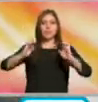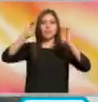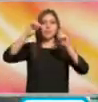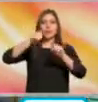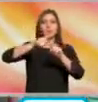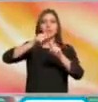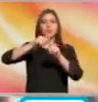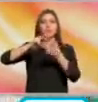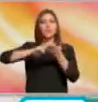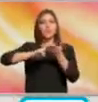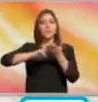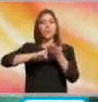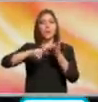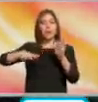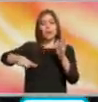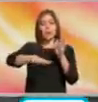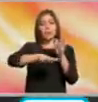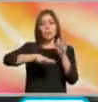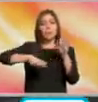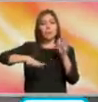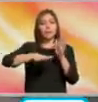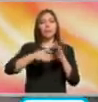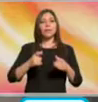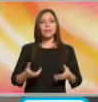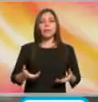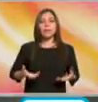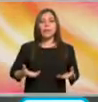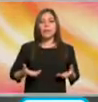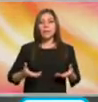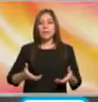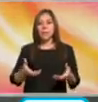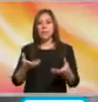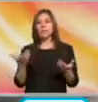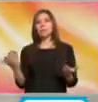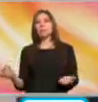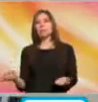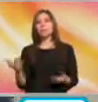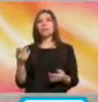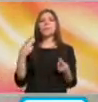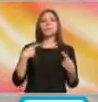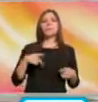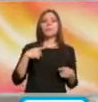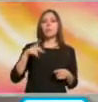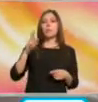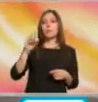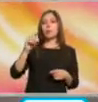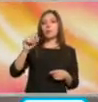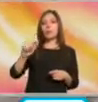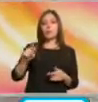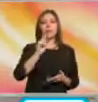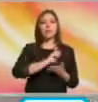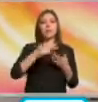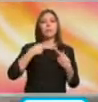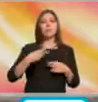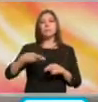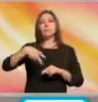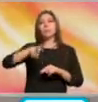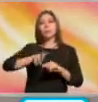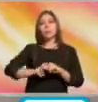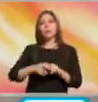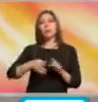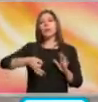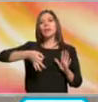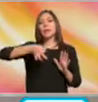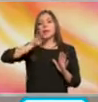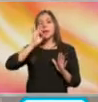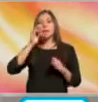fin, y abajo se ha vuelto una calle de poetas, periodistas, gente que viene a tomar café, que viene a